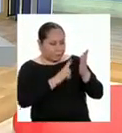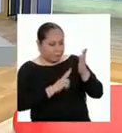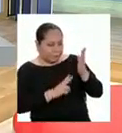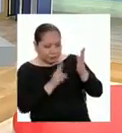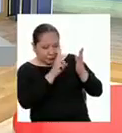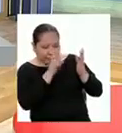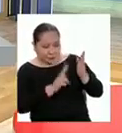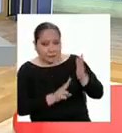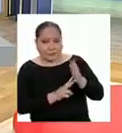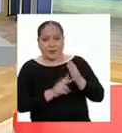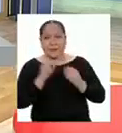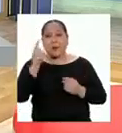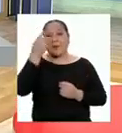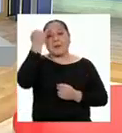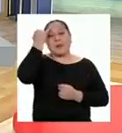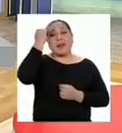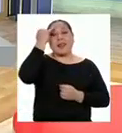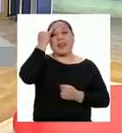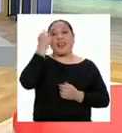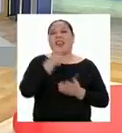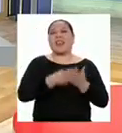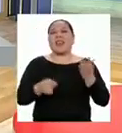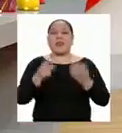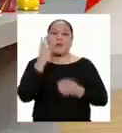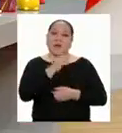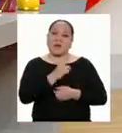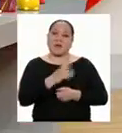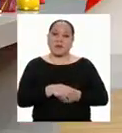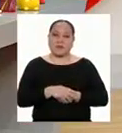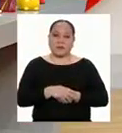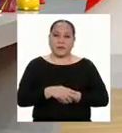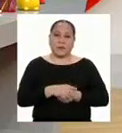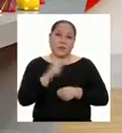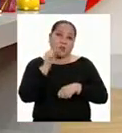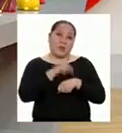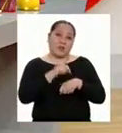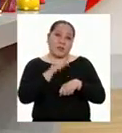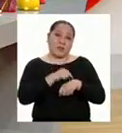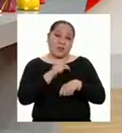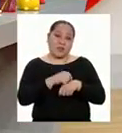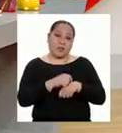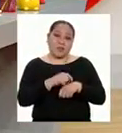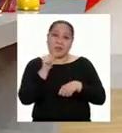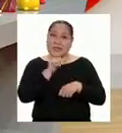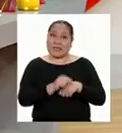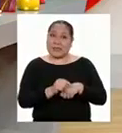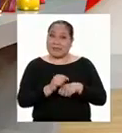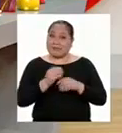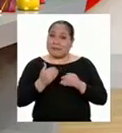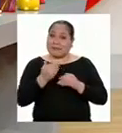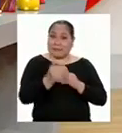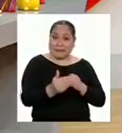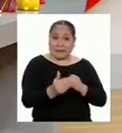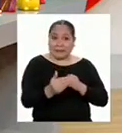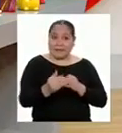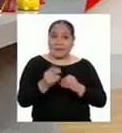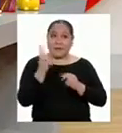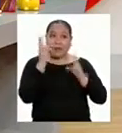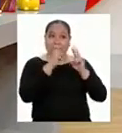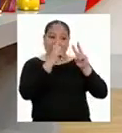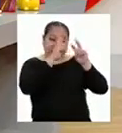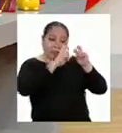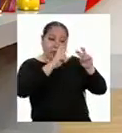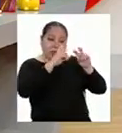general, para tener una primera idea de lo que hemos leído. Pero por cuestiones de tiempo vamos a saltearnos este pequeño paso para ir de frente